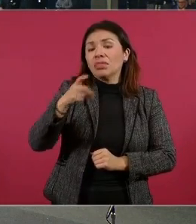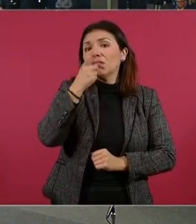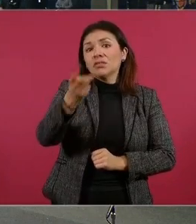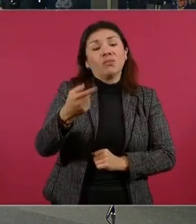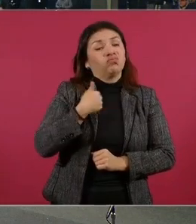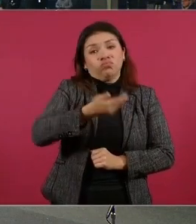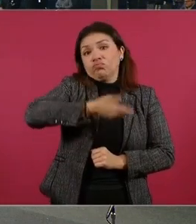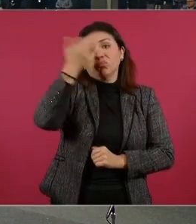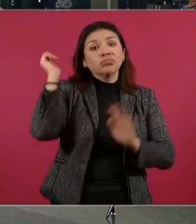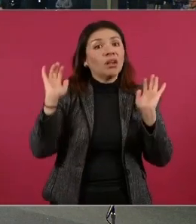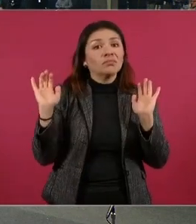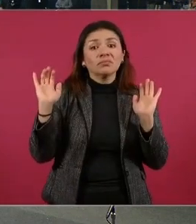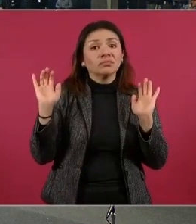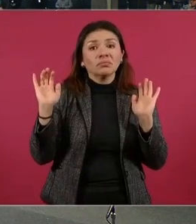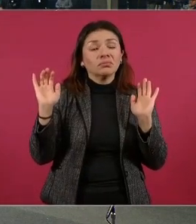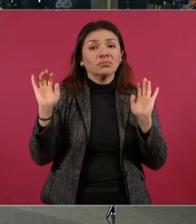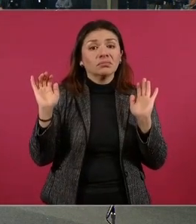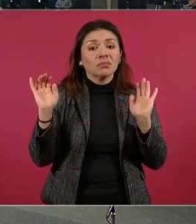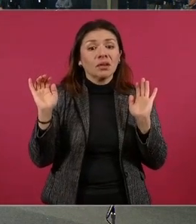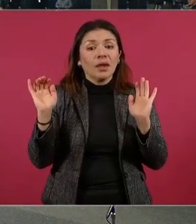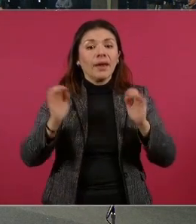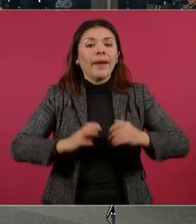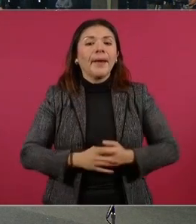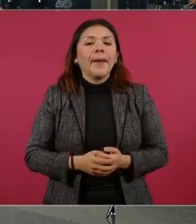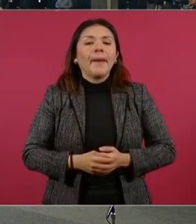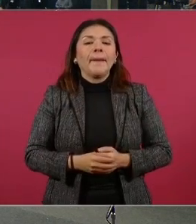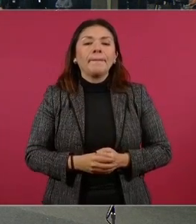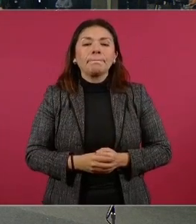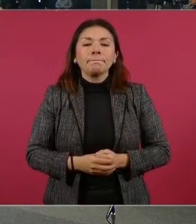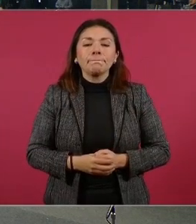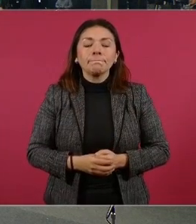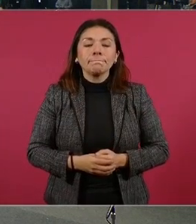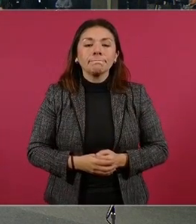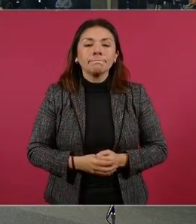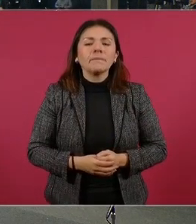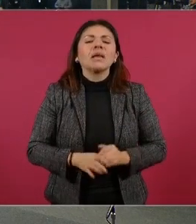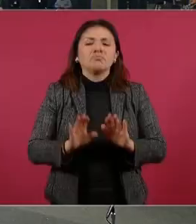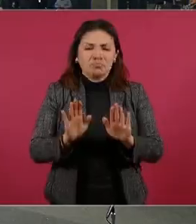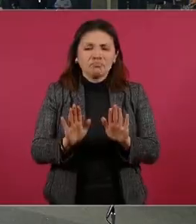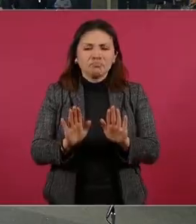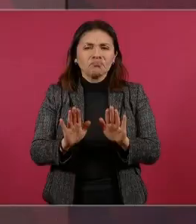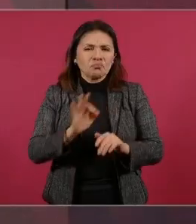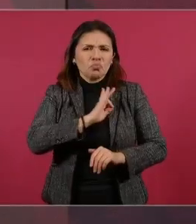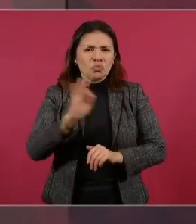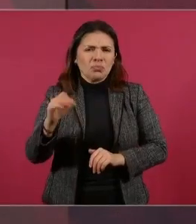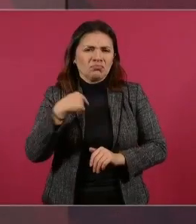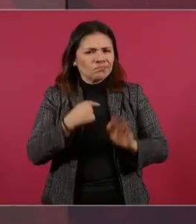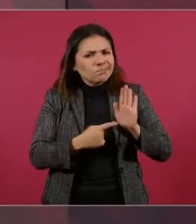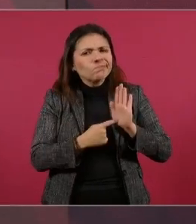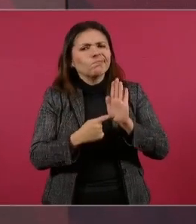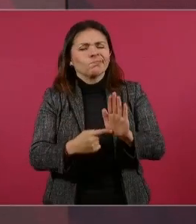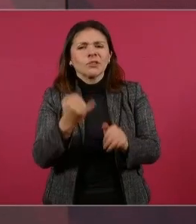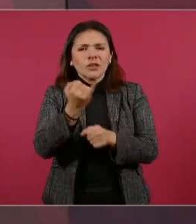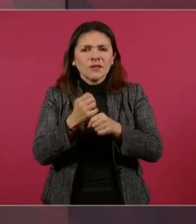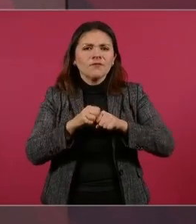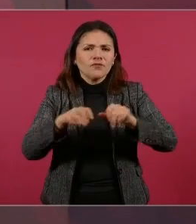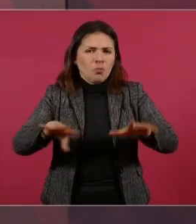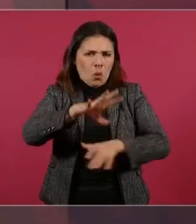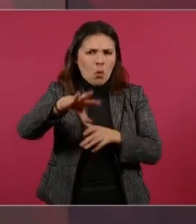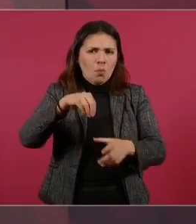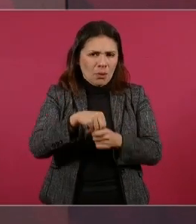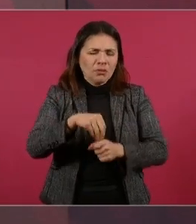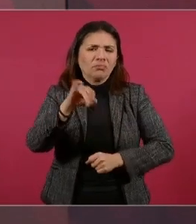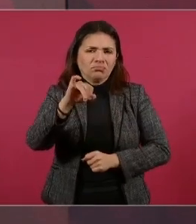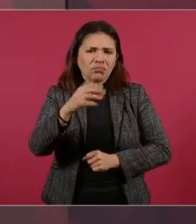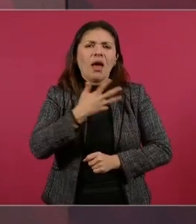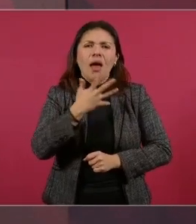conocimiento y del tema pero este podríamos entregar toda la información eh